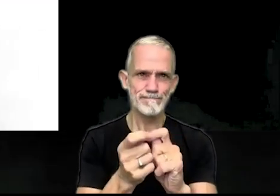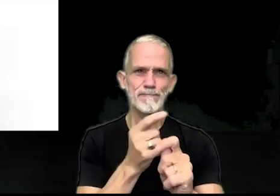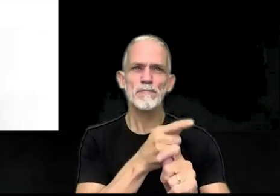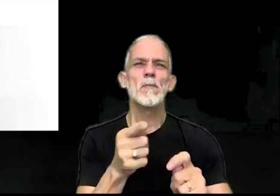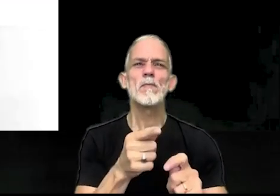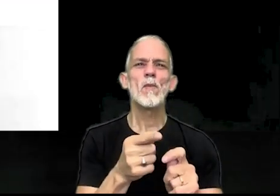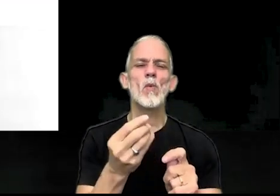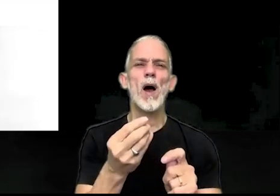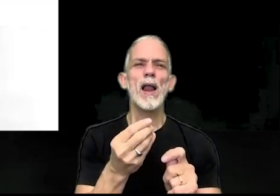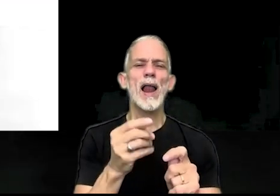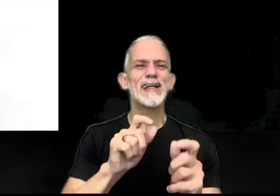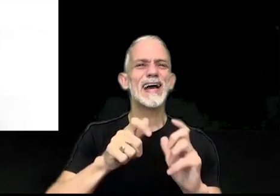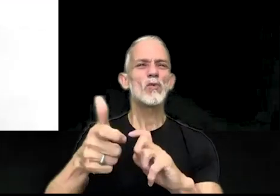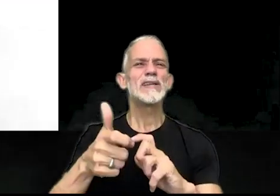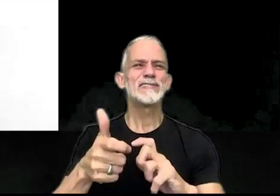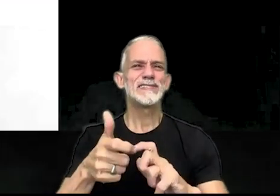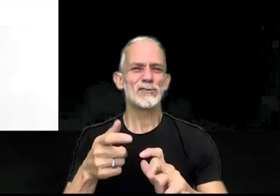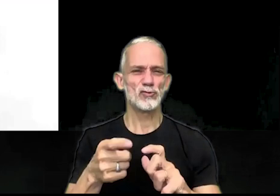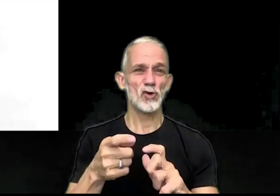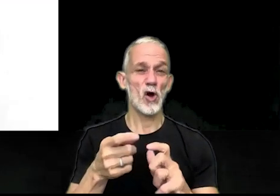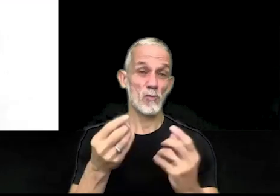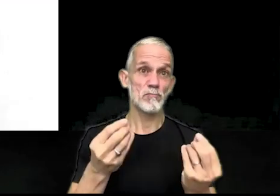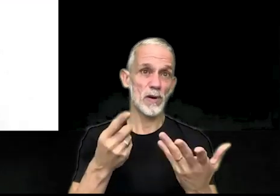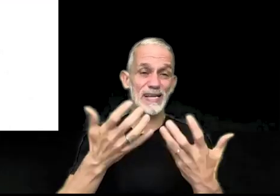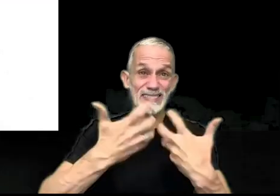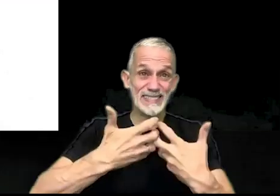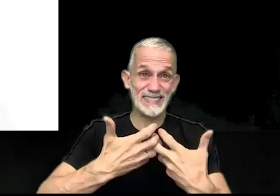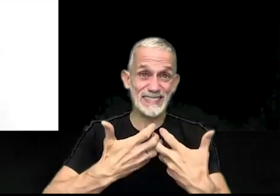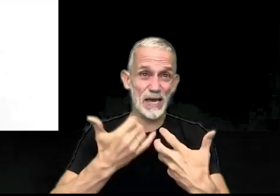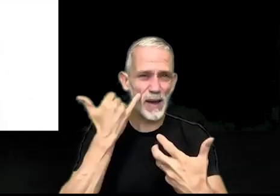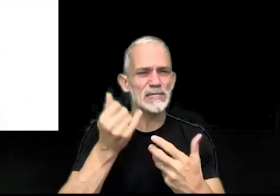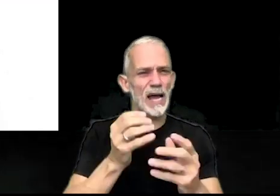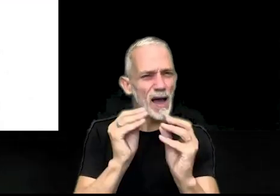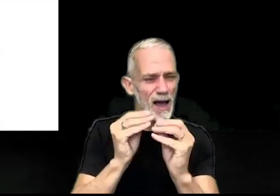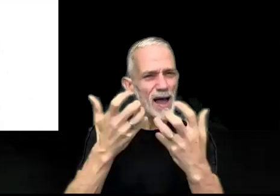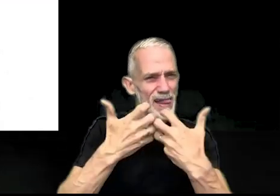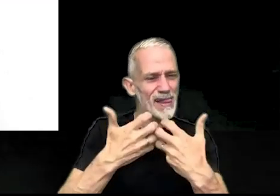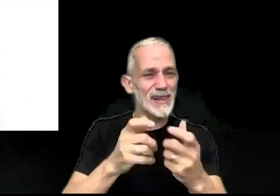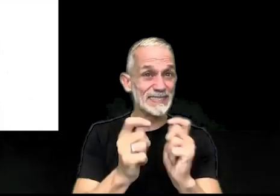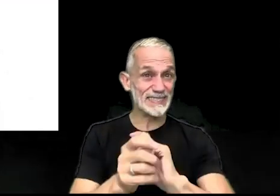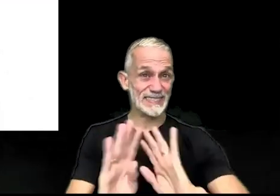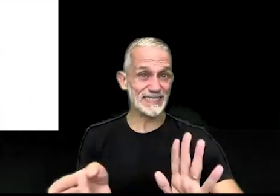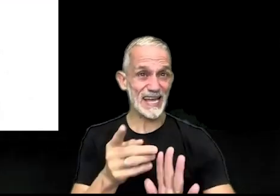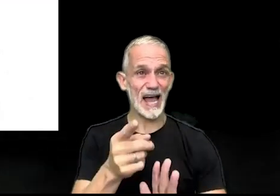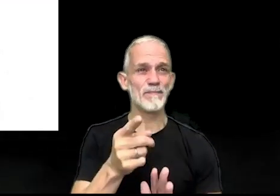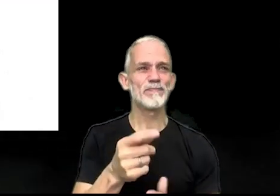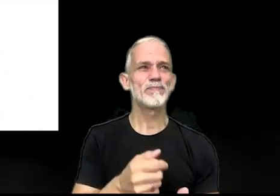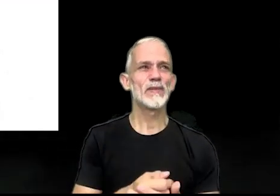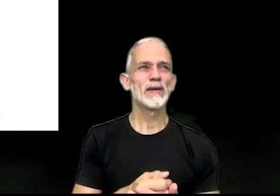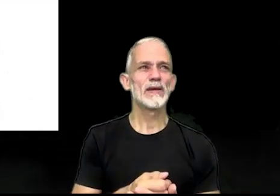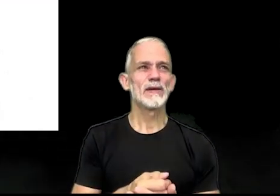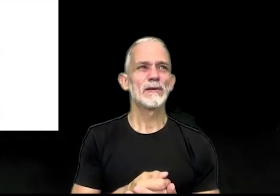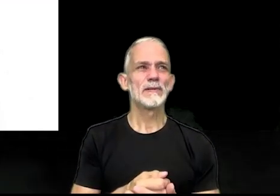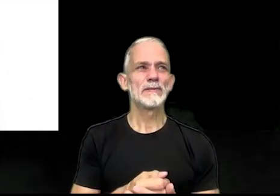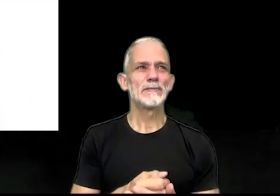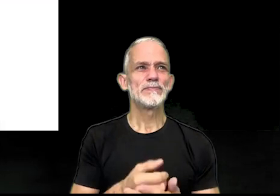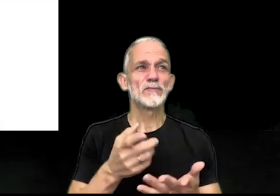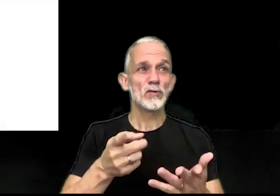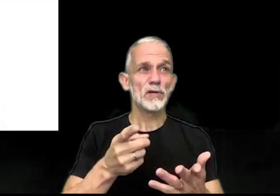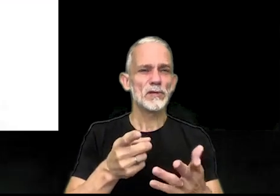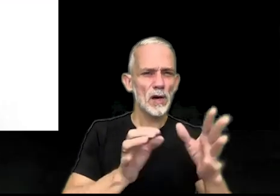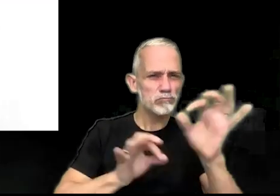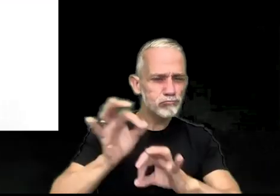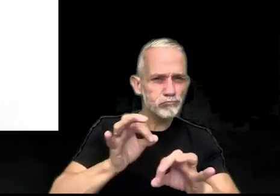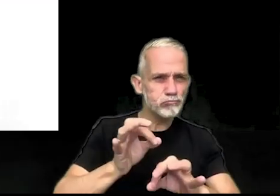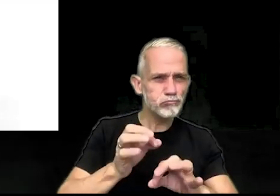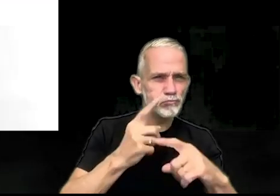adecuarla a esta actualización, la cual el sistema ya está haciéndolo, y esa